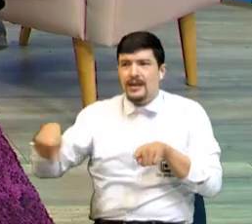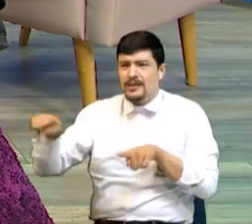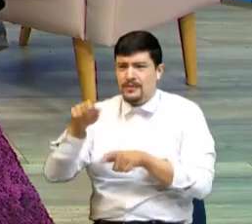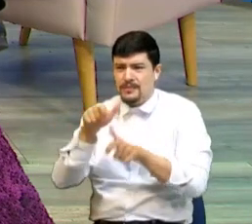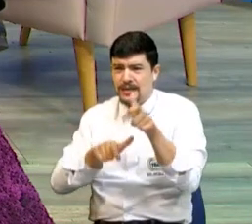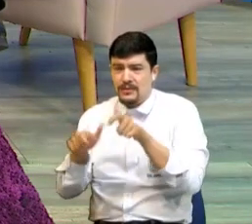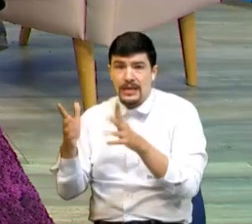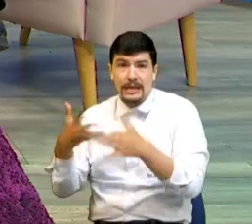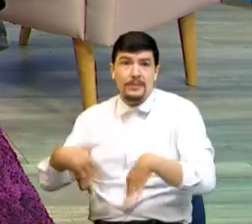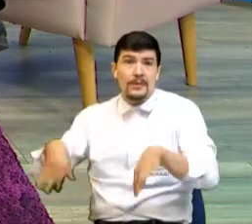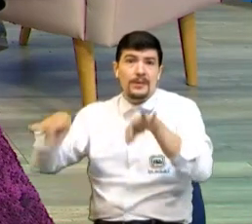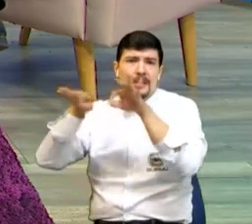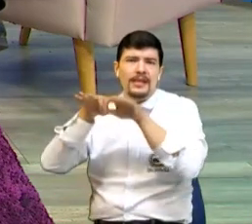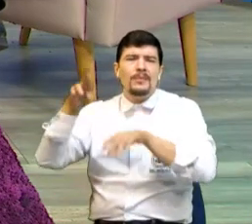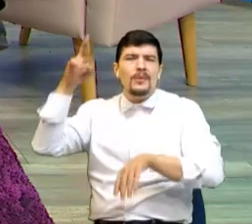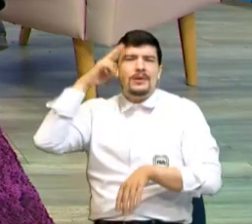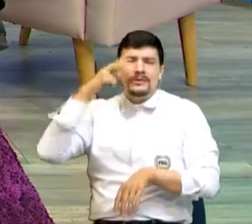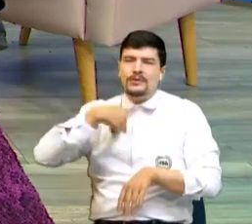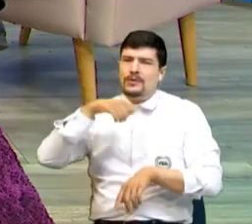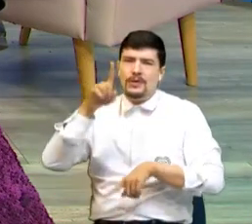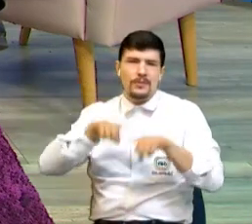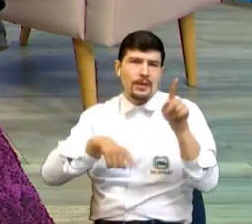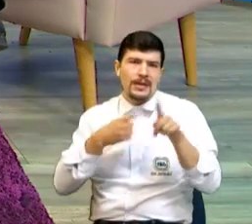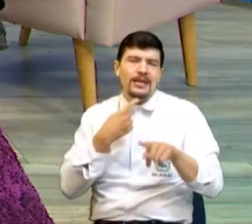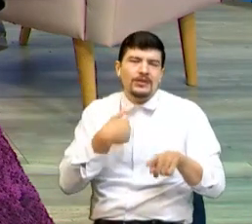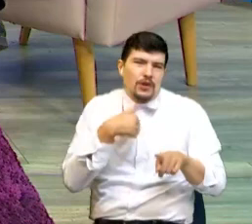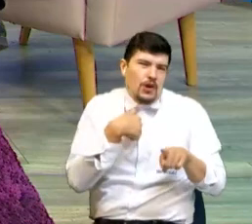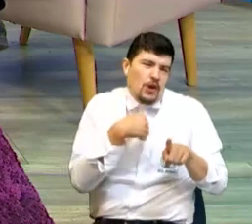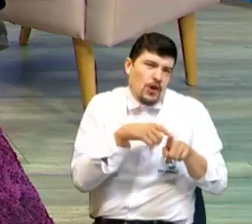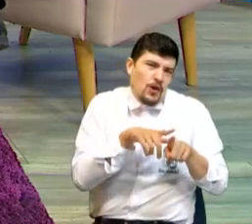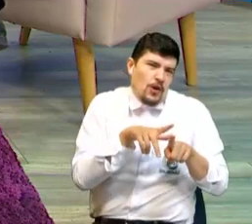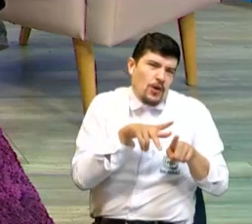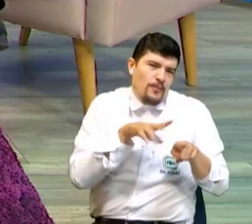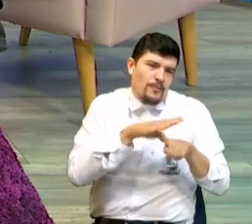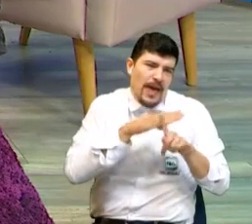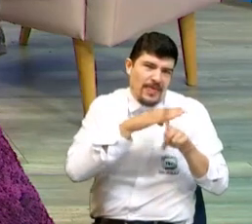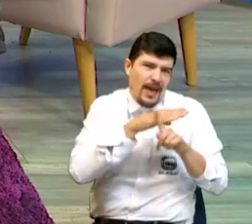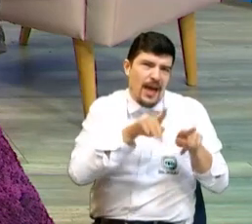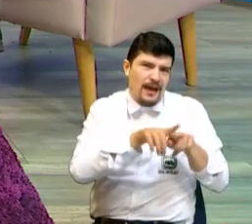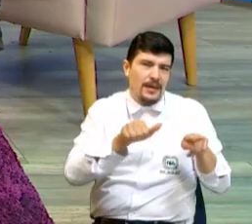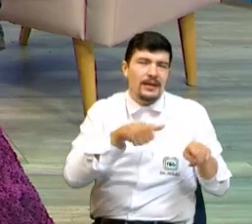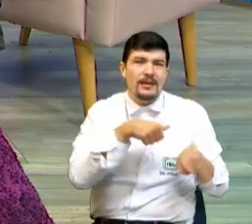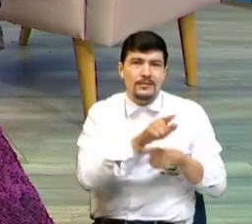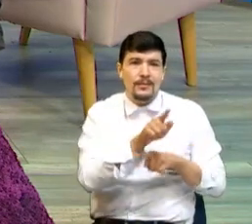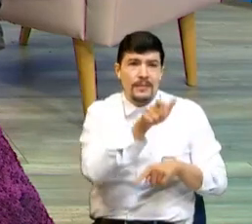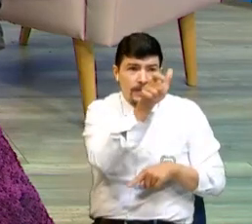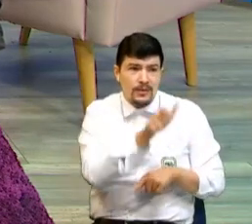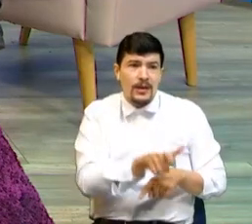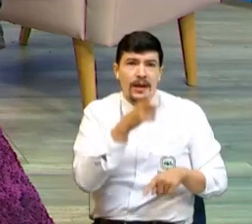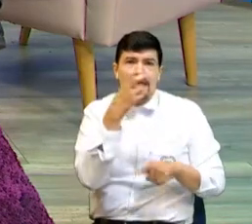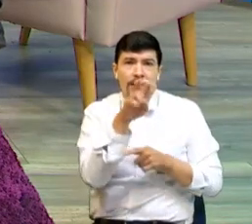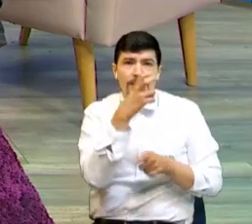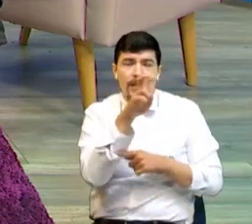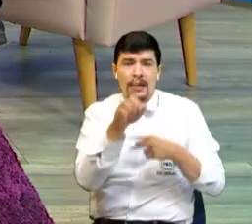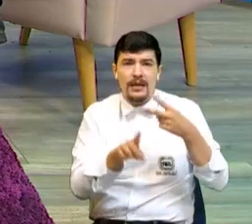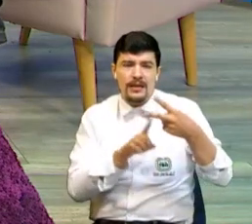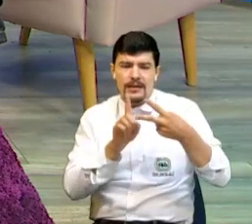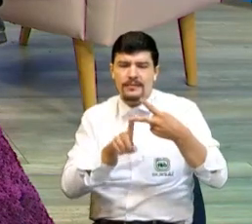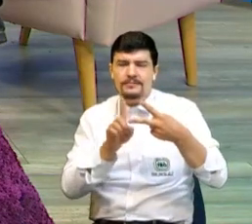personas importantes, pero no puedo decir el nombre, medias hermanas, pero papá. Okay. La una es fiscal, la otra